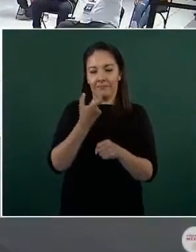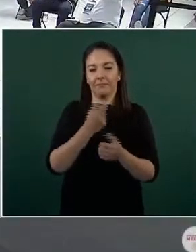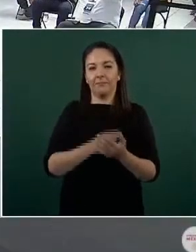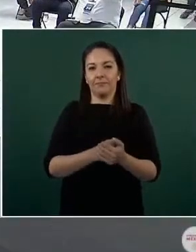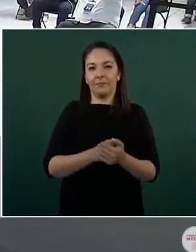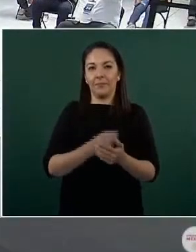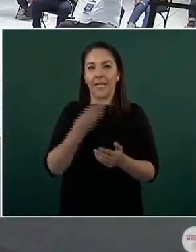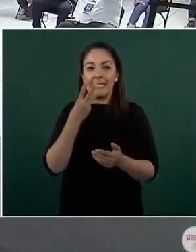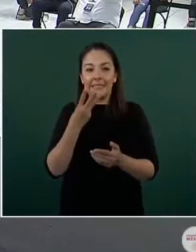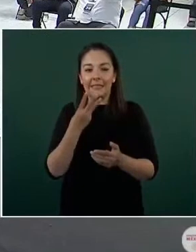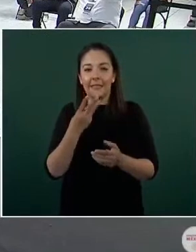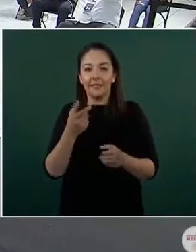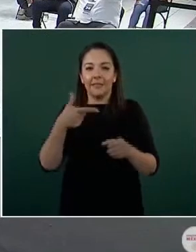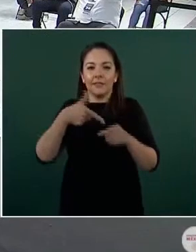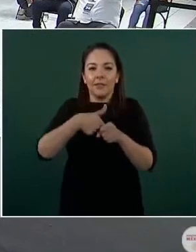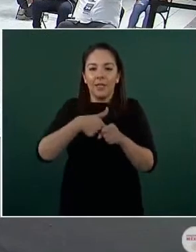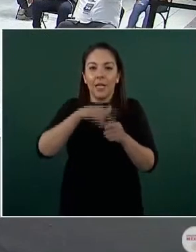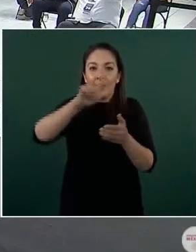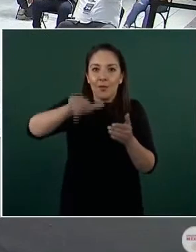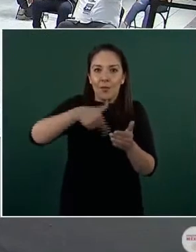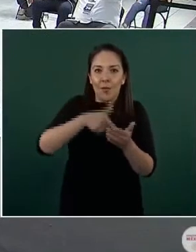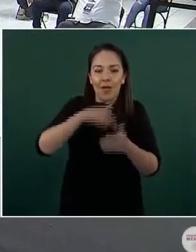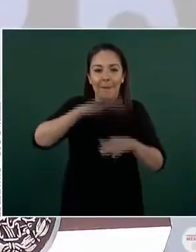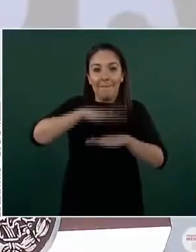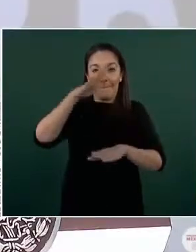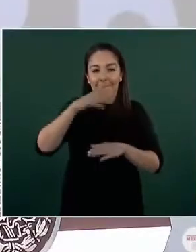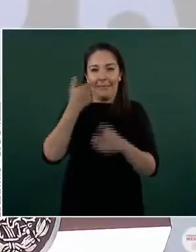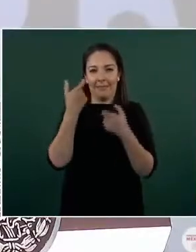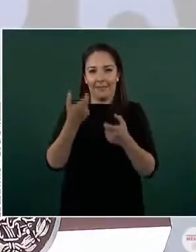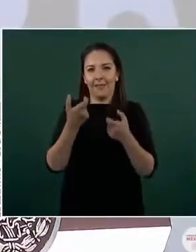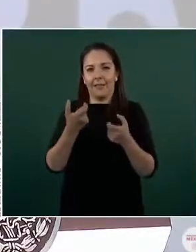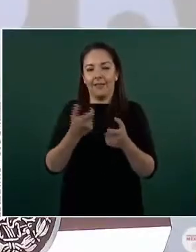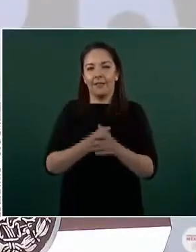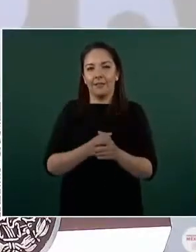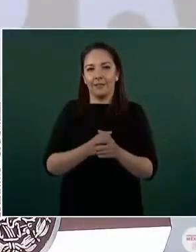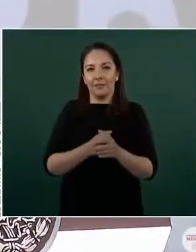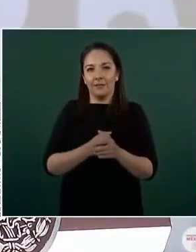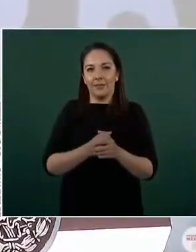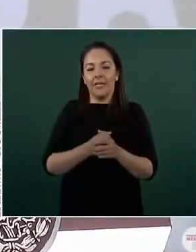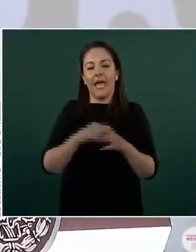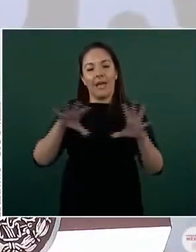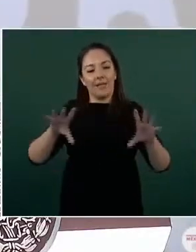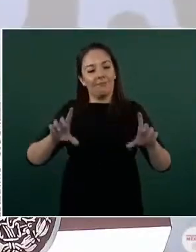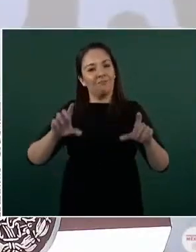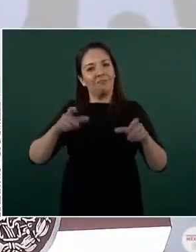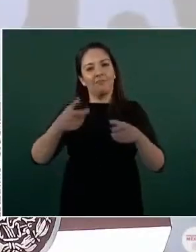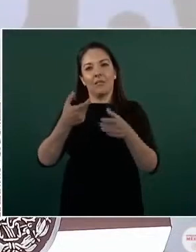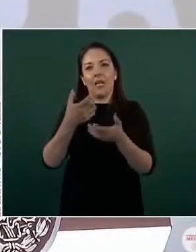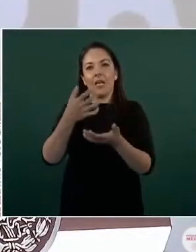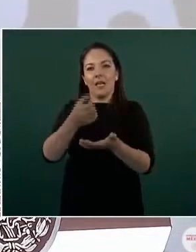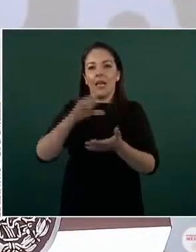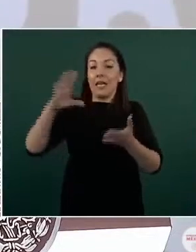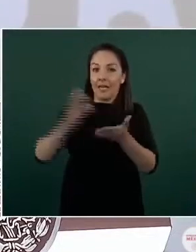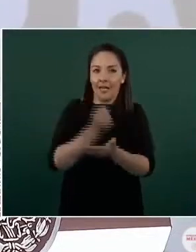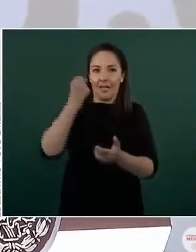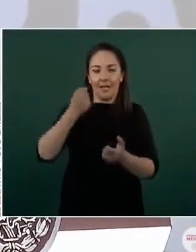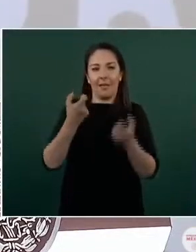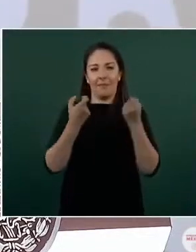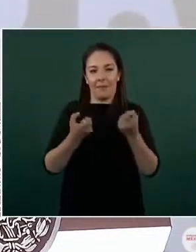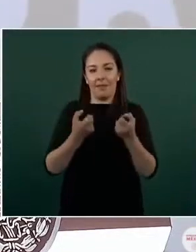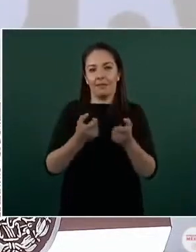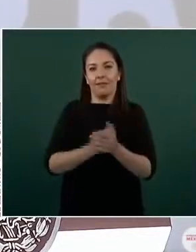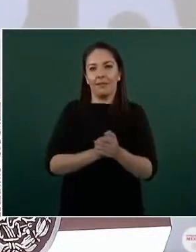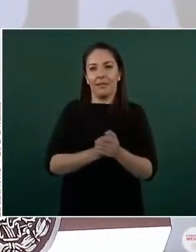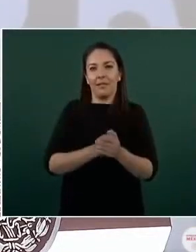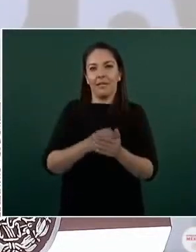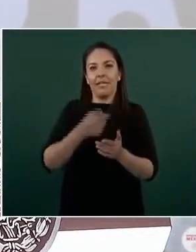gasolineras más caras y que tienen el porcentaje más alto de utilidad es Chevron, Redco y